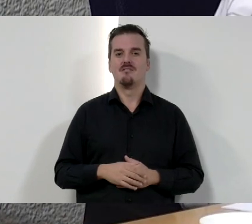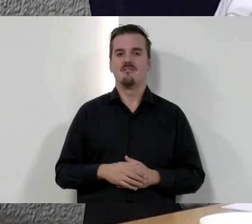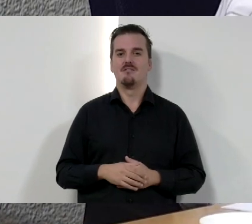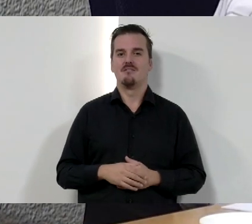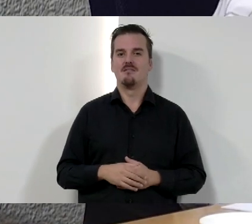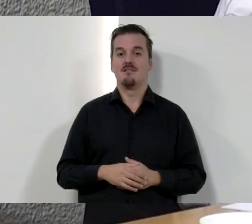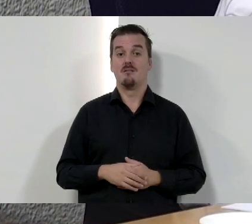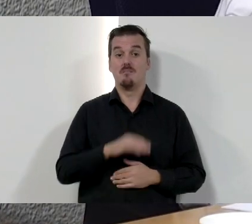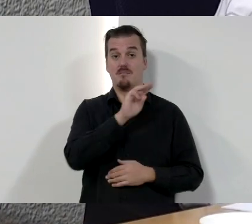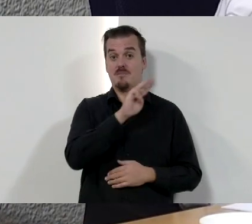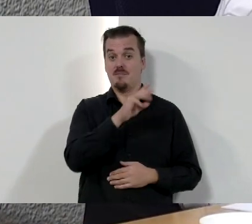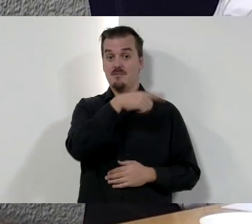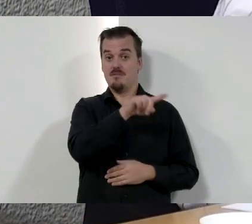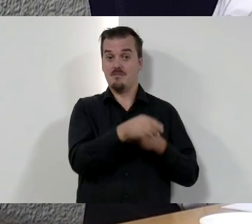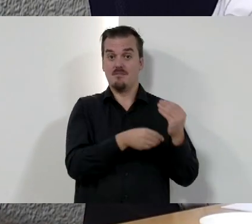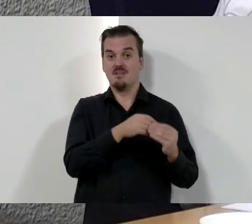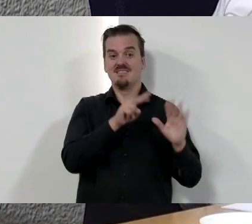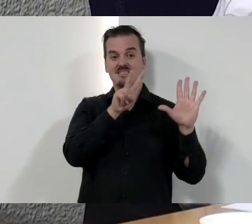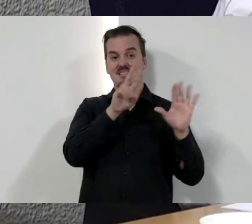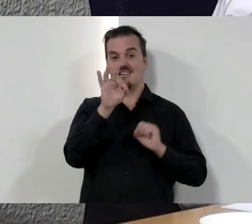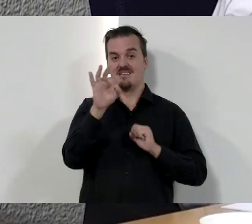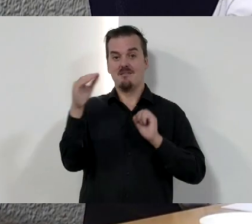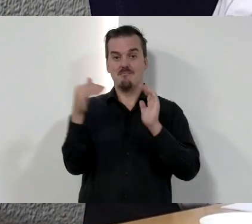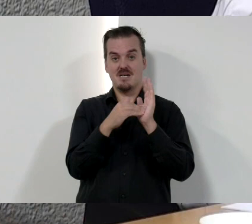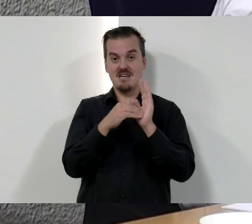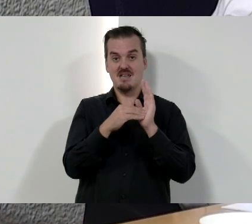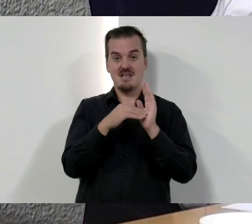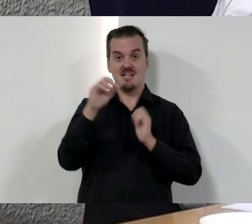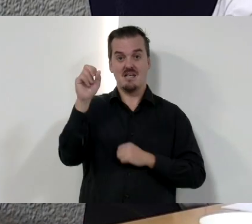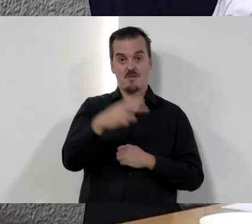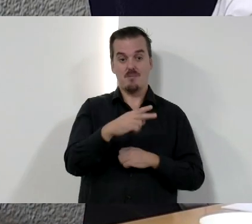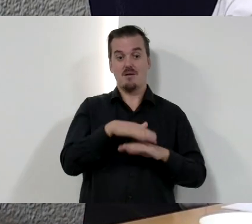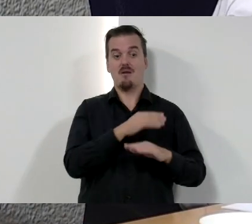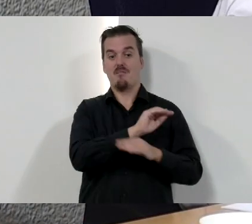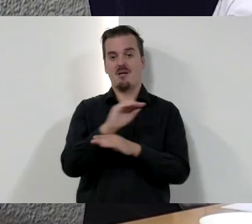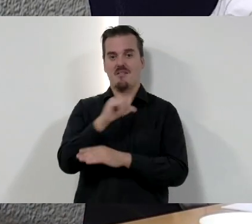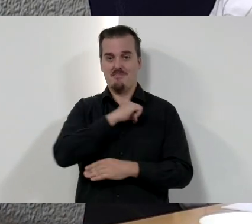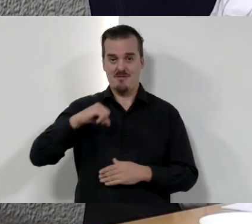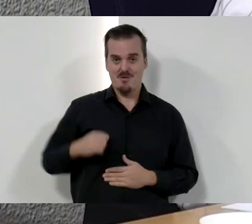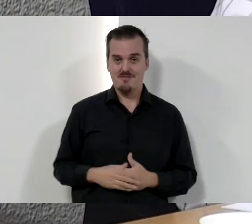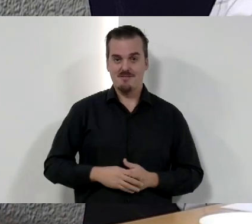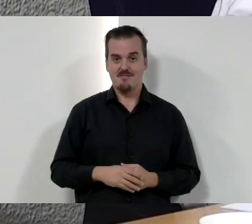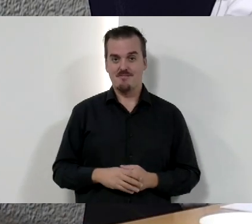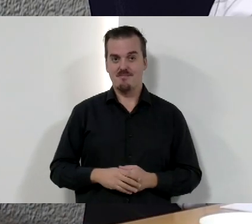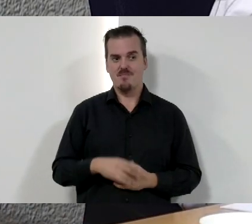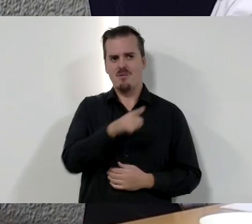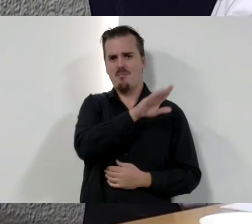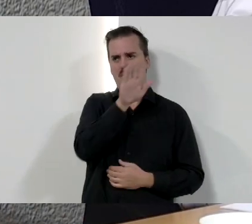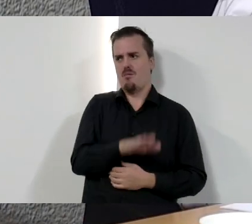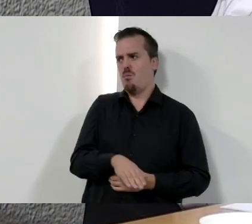puso el Partido Popular 70.000 euros en la partida de ayudas individualizadas y